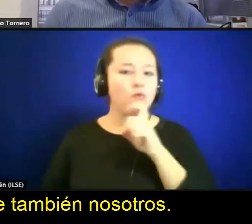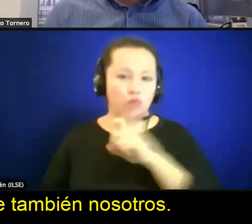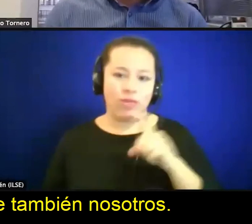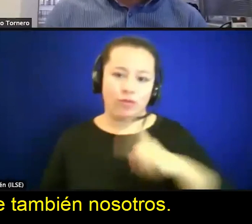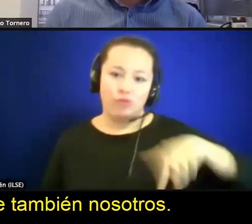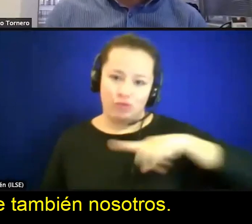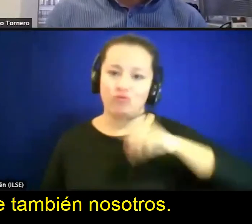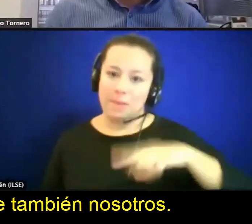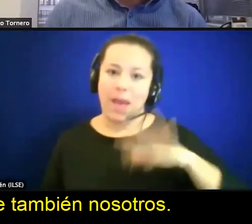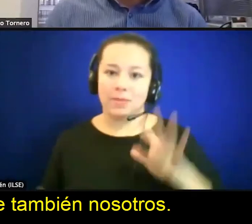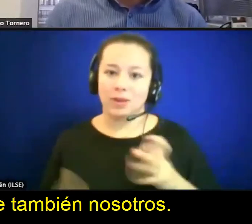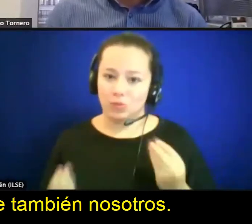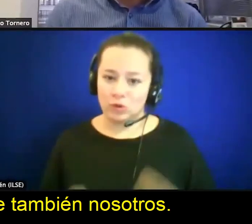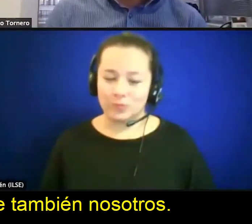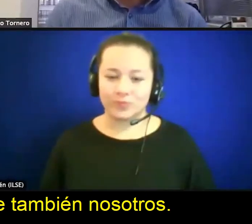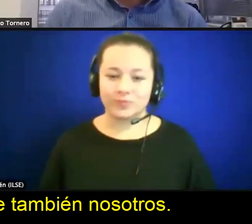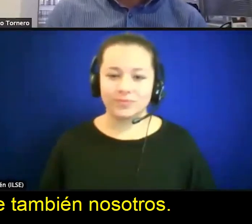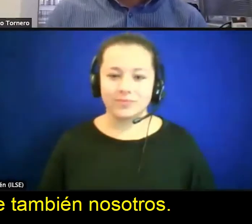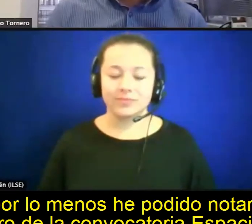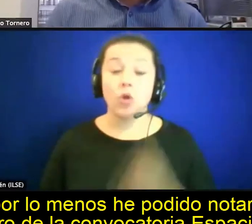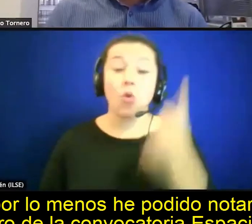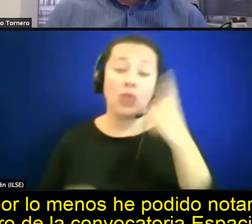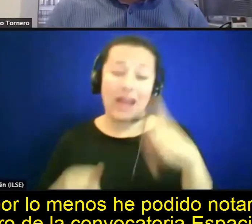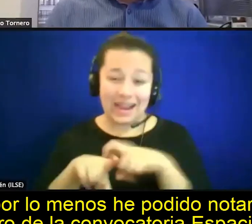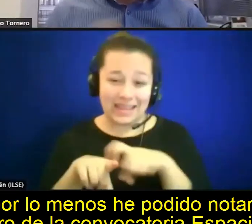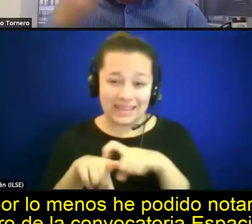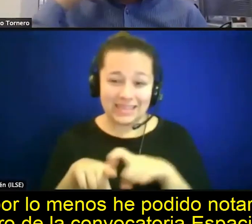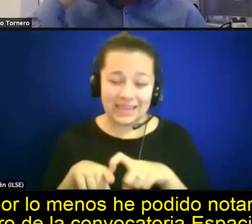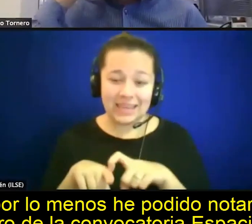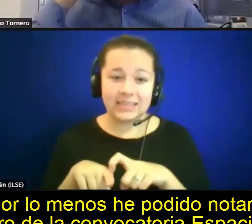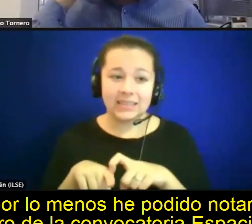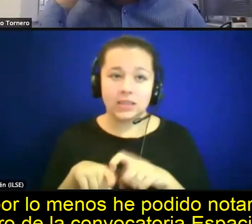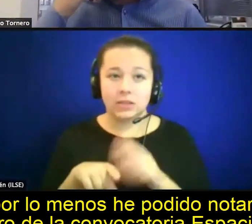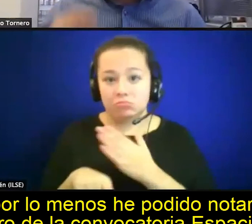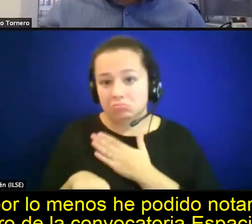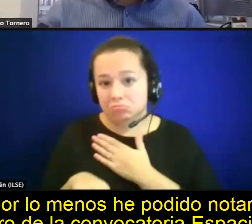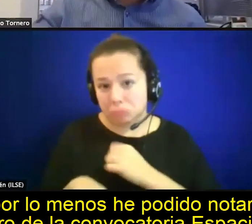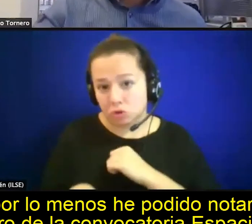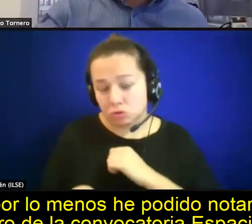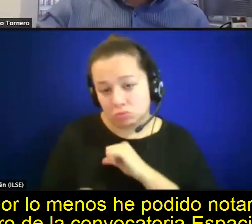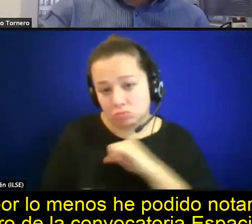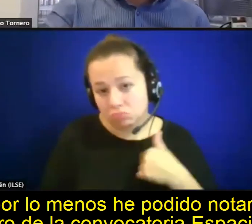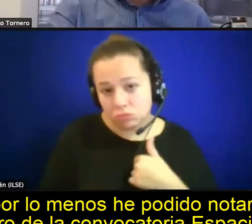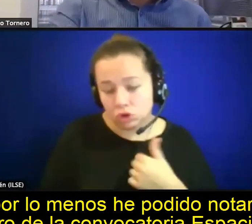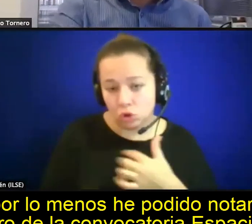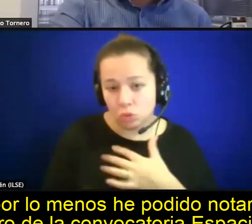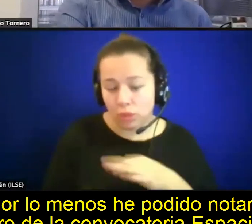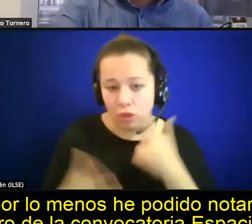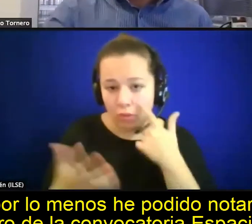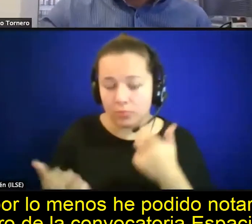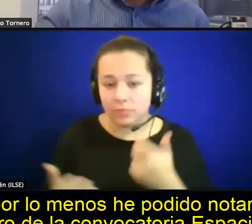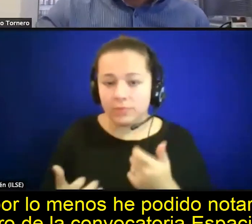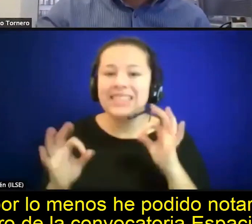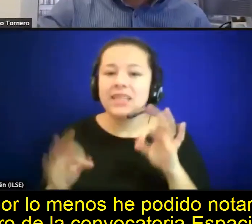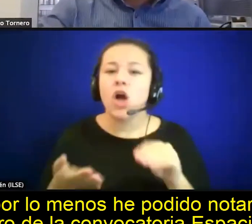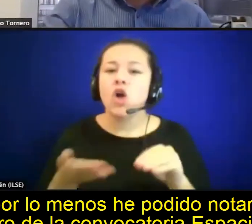nosotros. Una de las características que yo por lo menos he podido notar en aquellas